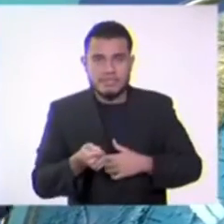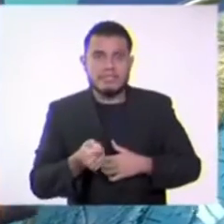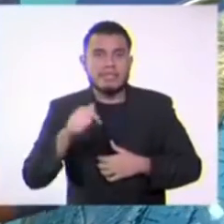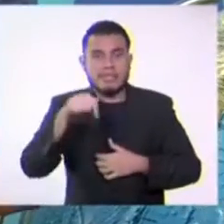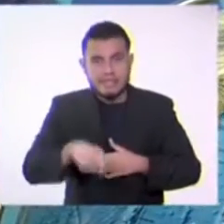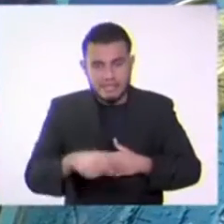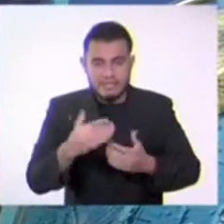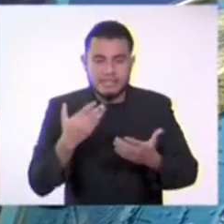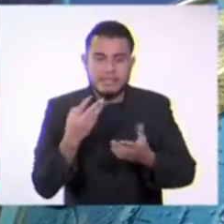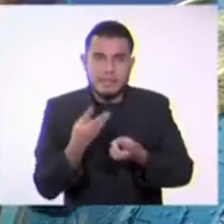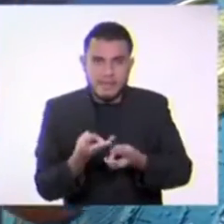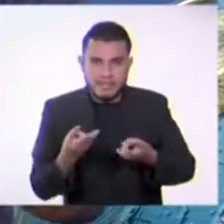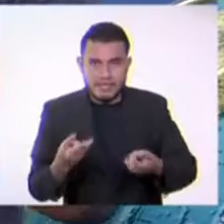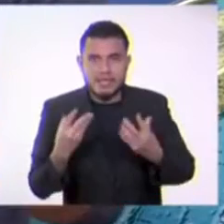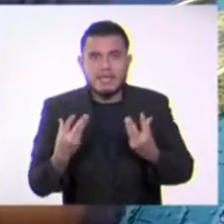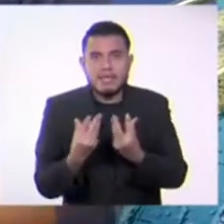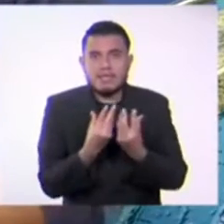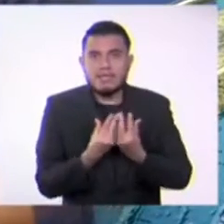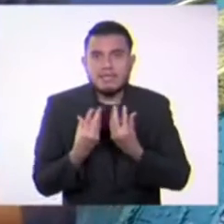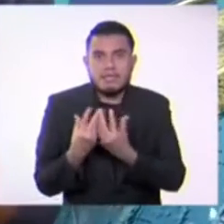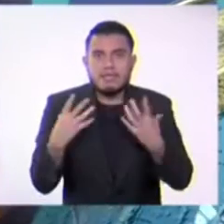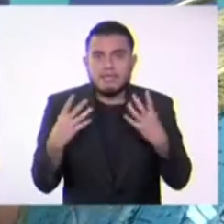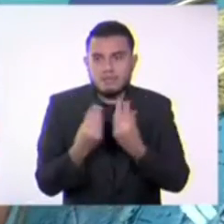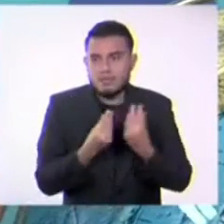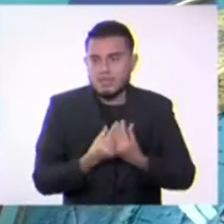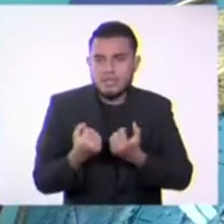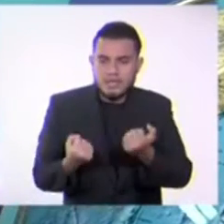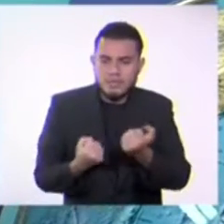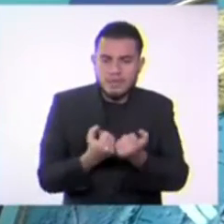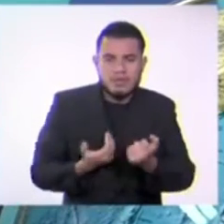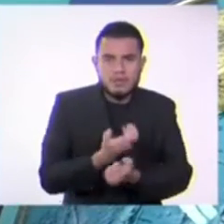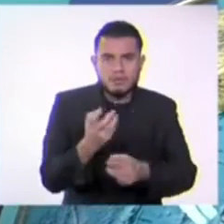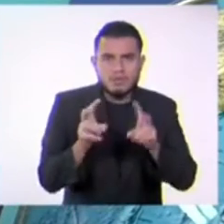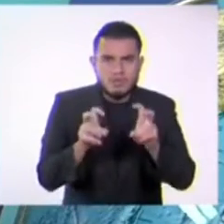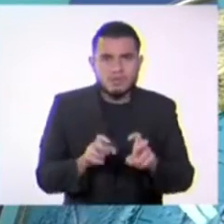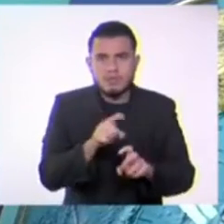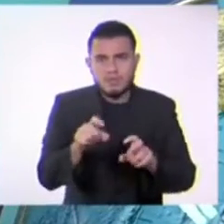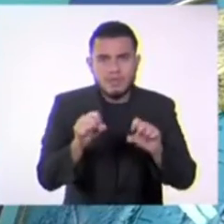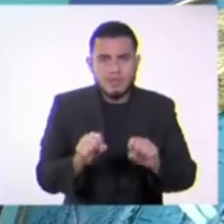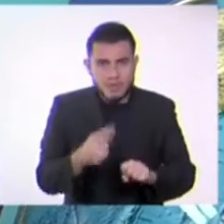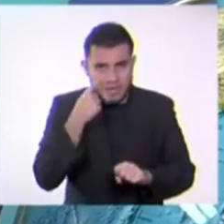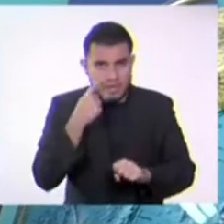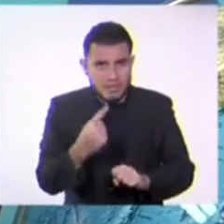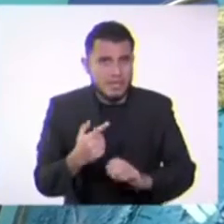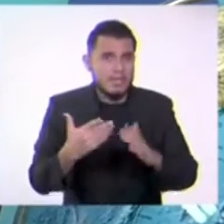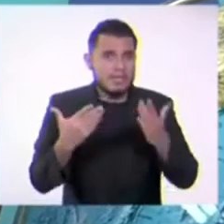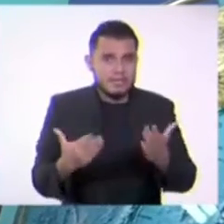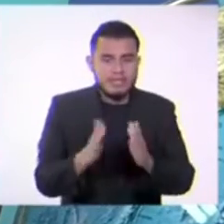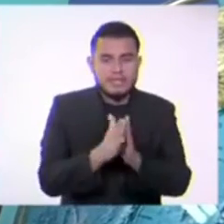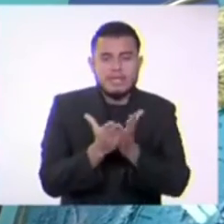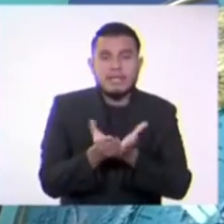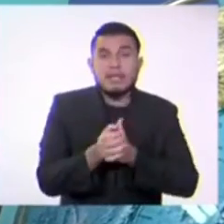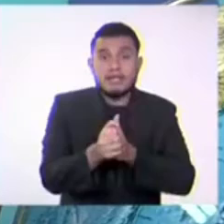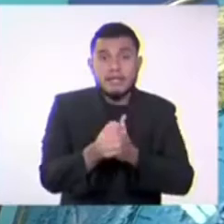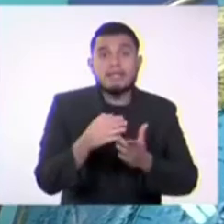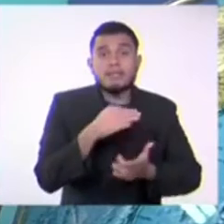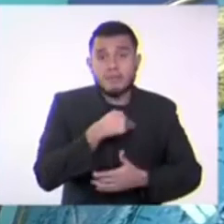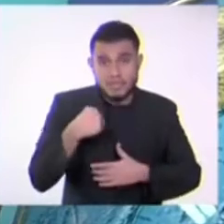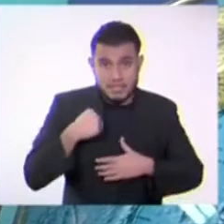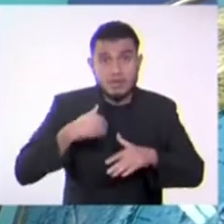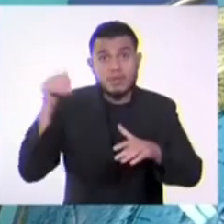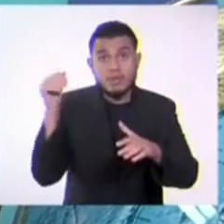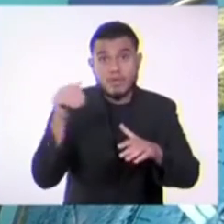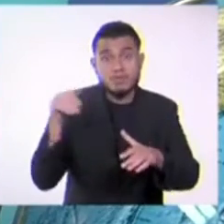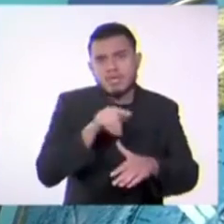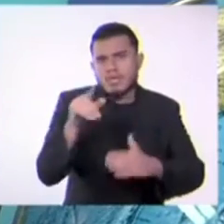estar repasando y apoyando en los contenidos que también pueden estar pendientes ustedes a través de las guías del Ministerio de Educación y que las